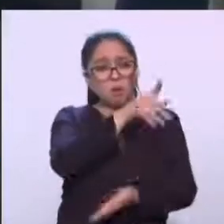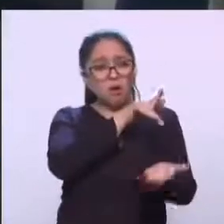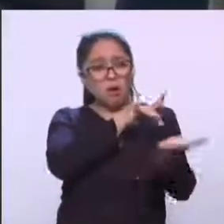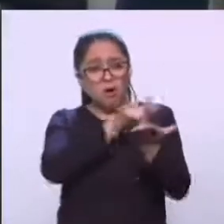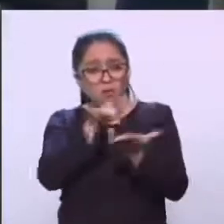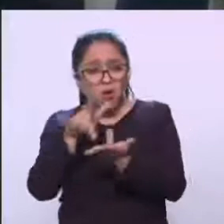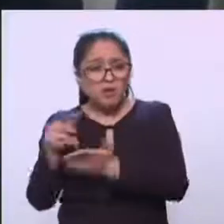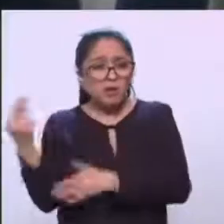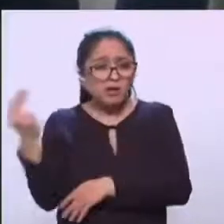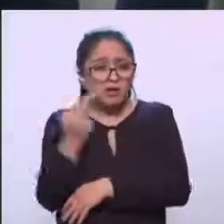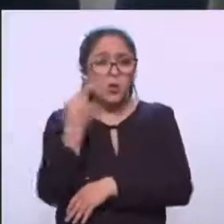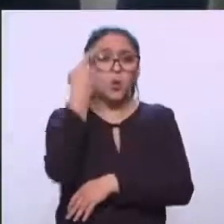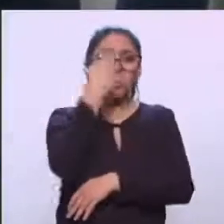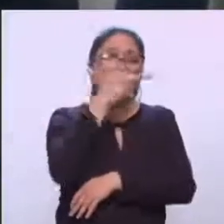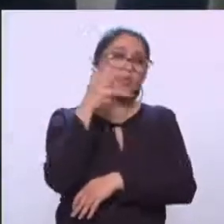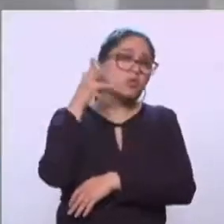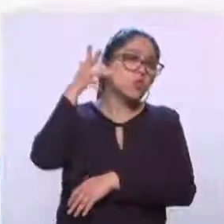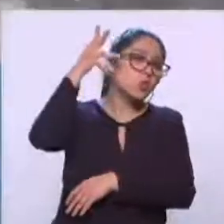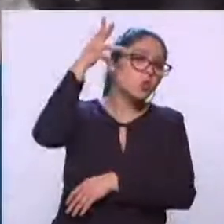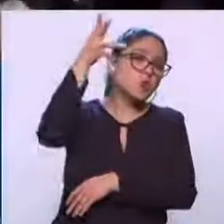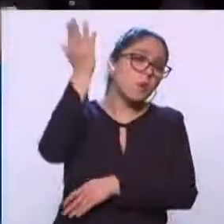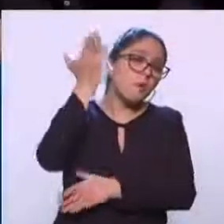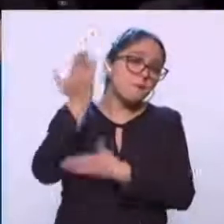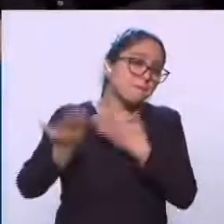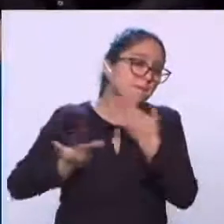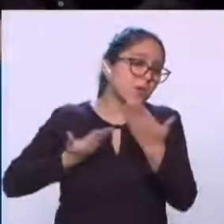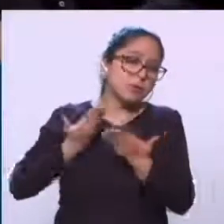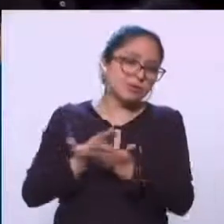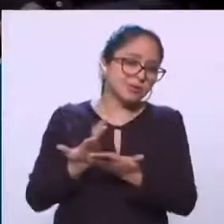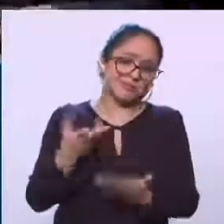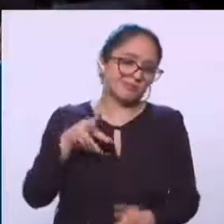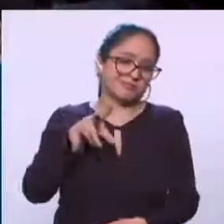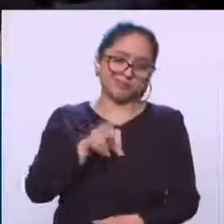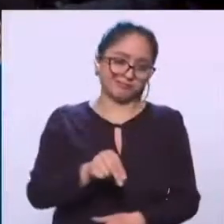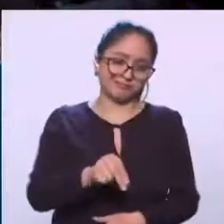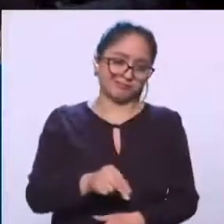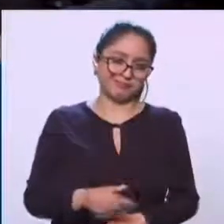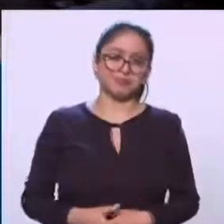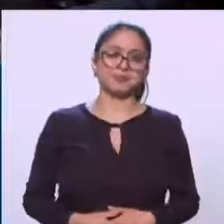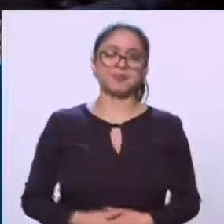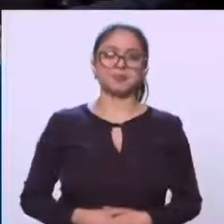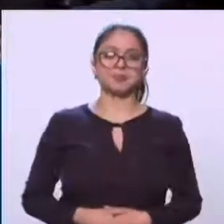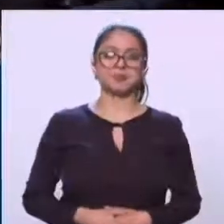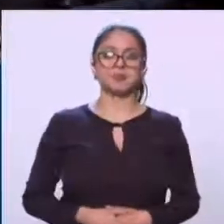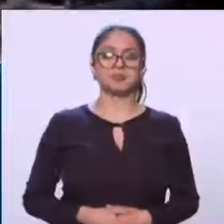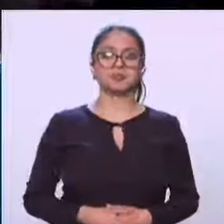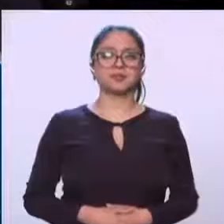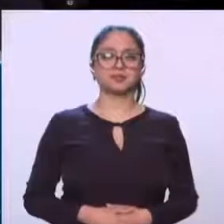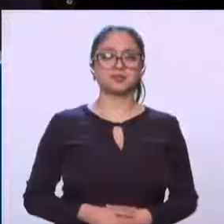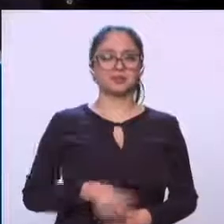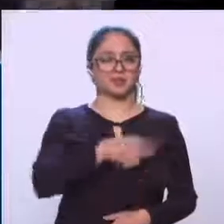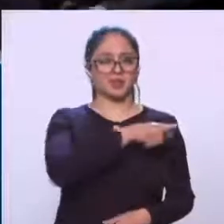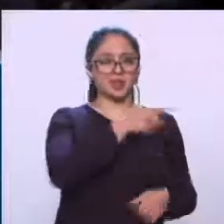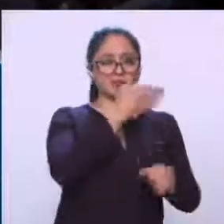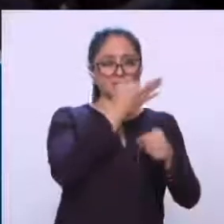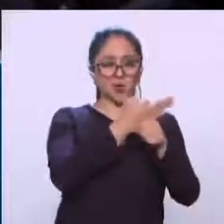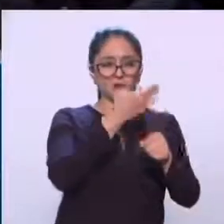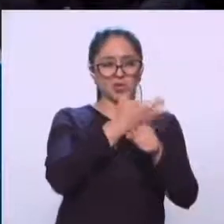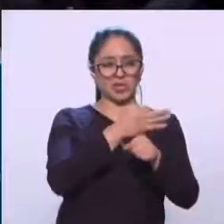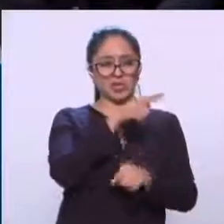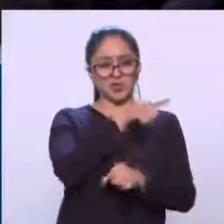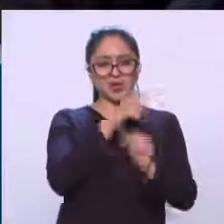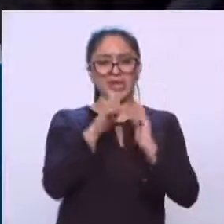tus expectativas, ¿no? Sí, es muy pertinente, o sea, a mí me pareció muy interesante la entrevista y muy